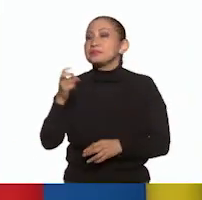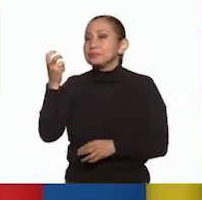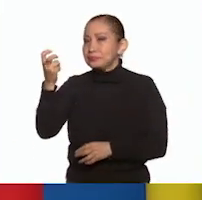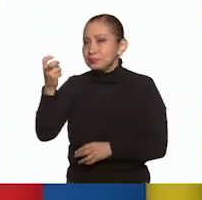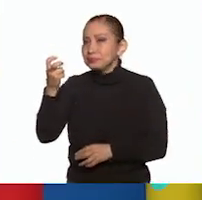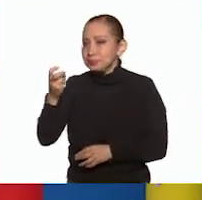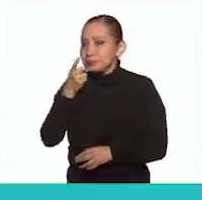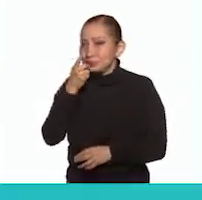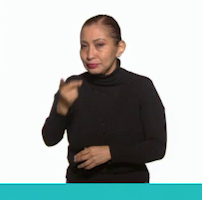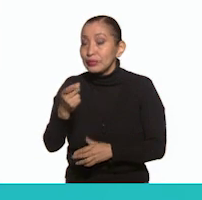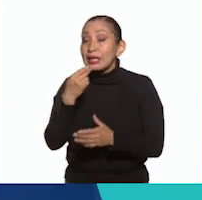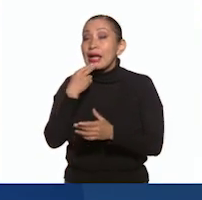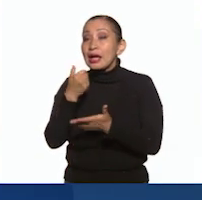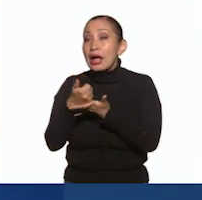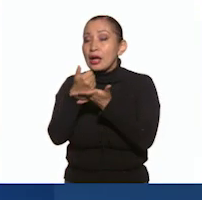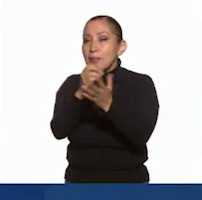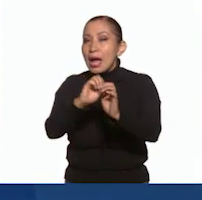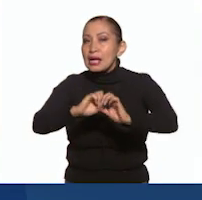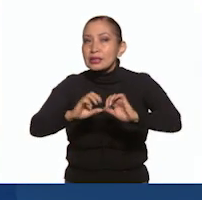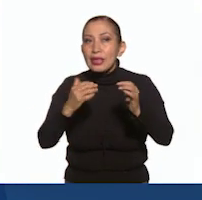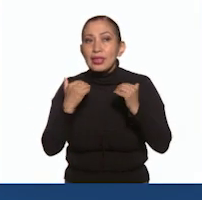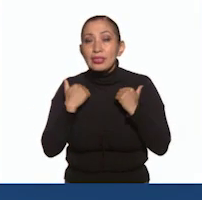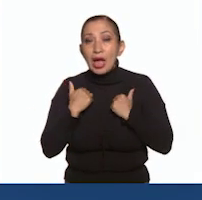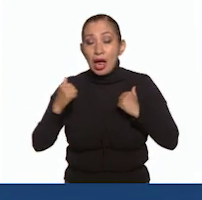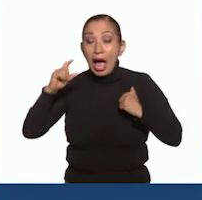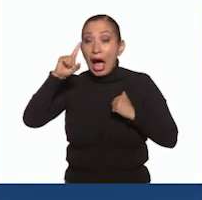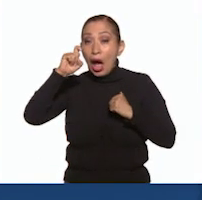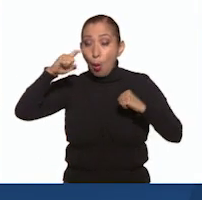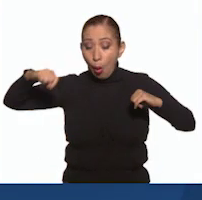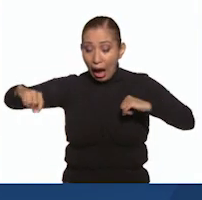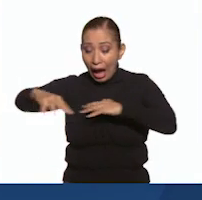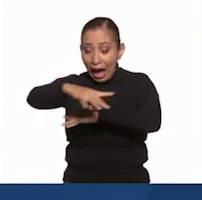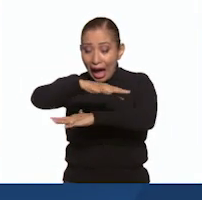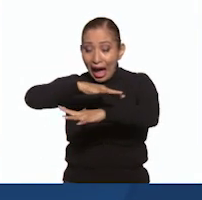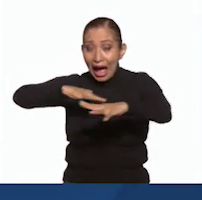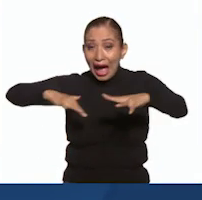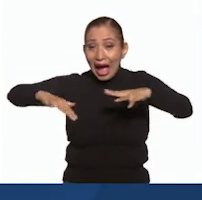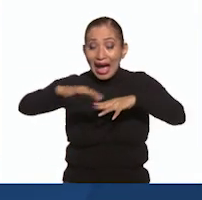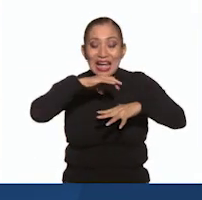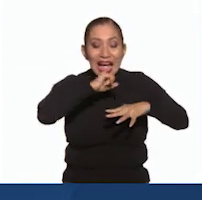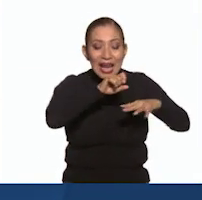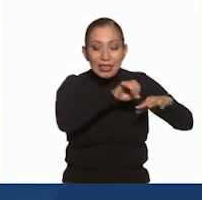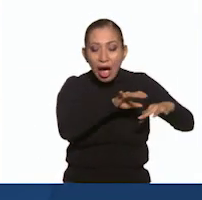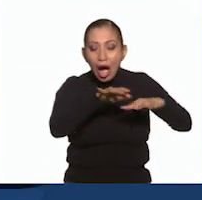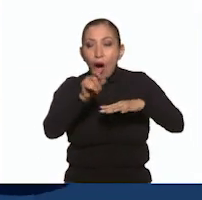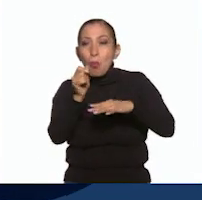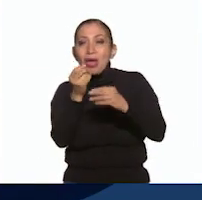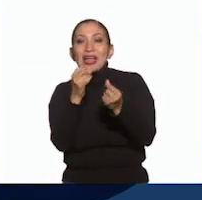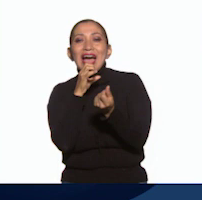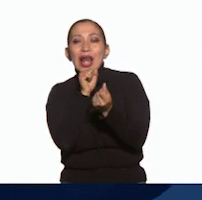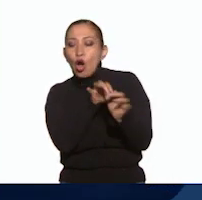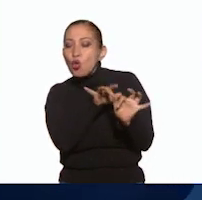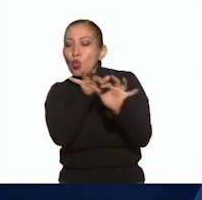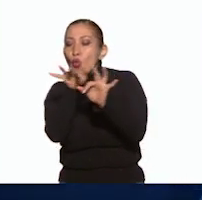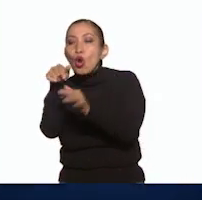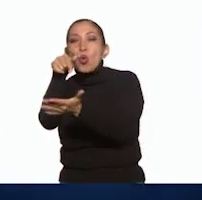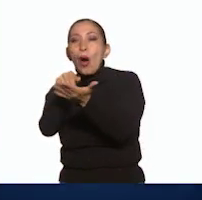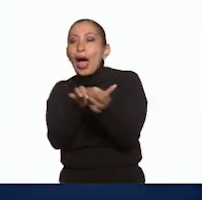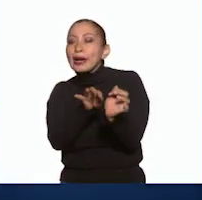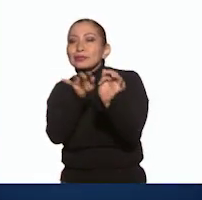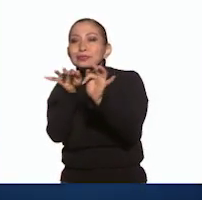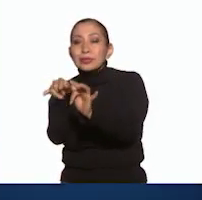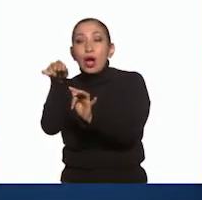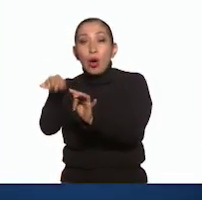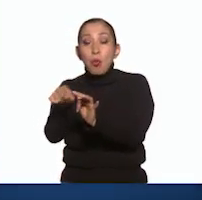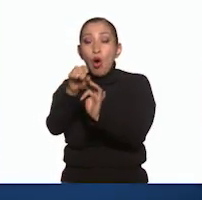eso que dices nos sirve para entender que las corrientes marinas cálidas llevan humedad y calor hacia ciertas zonas,